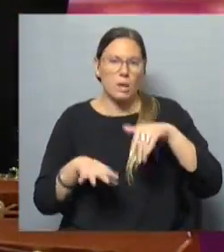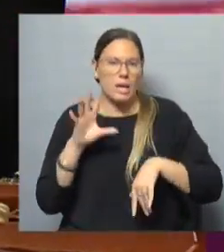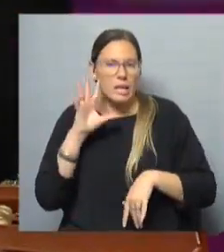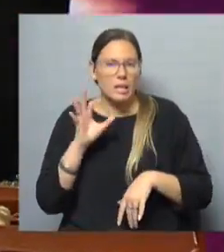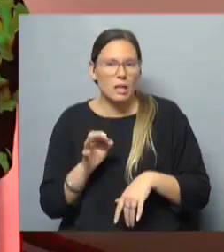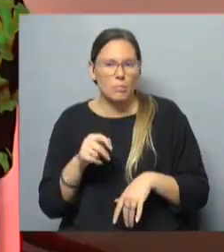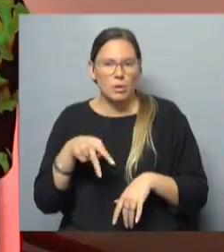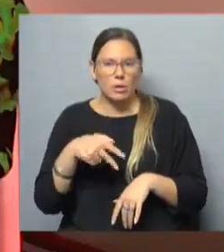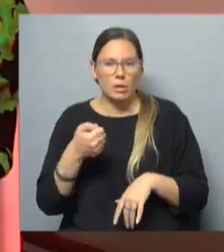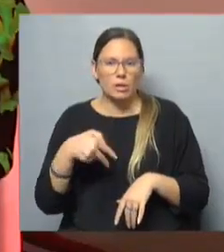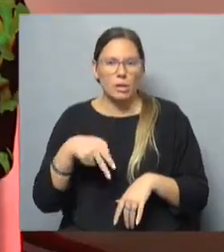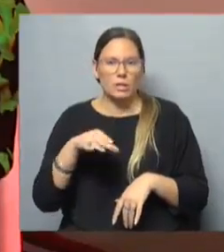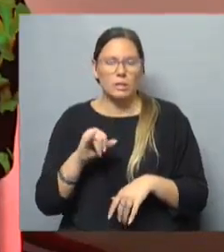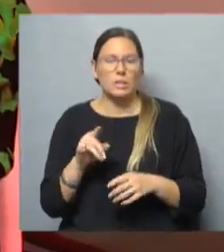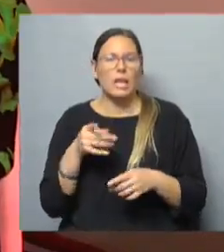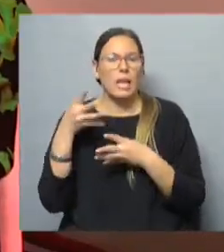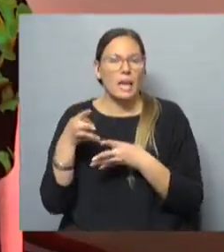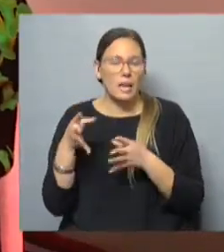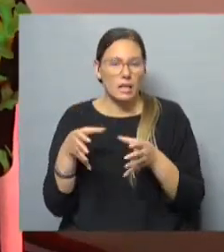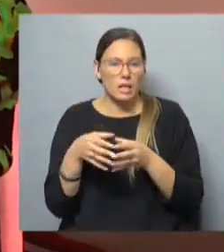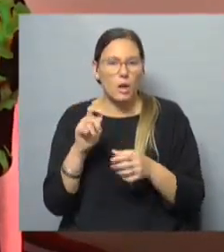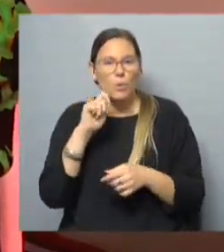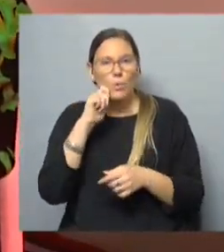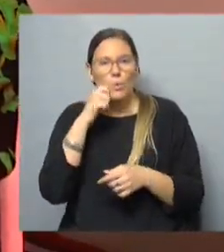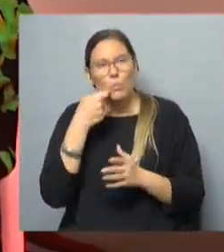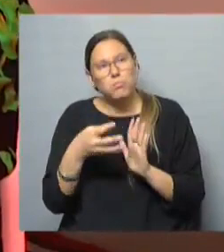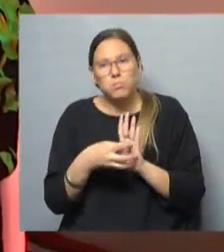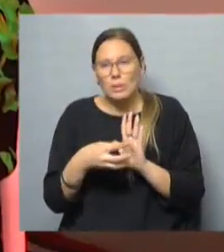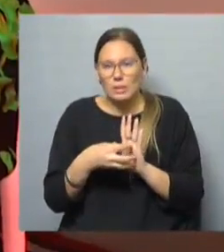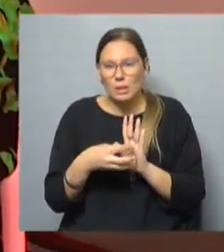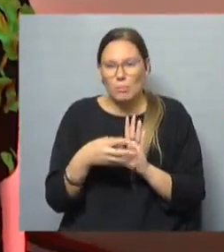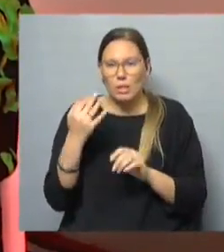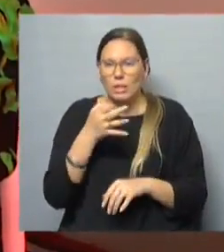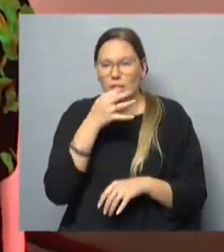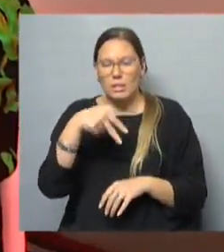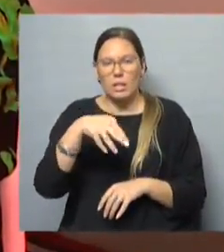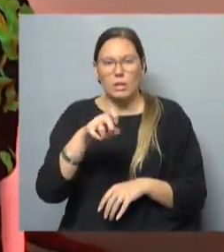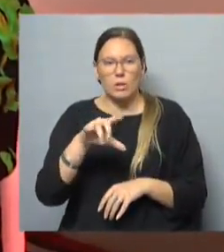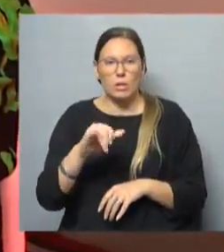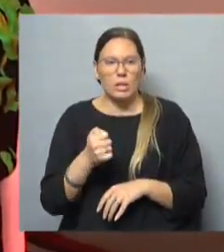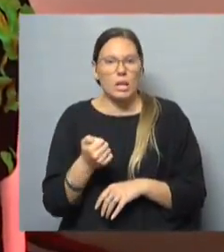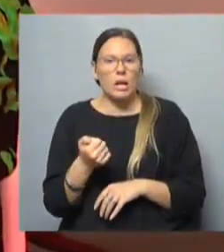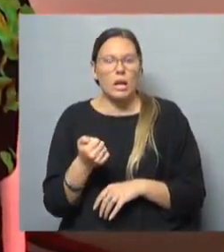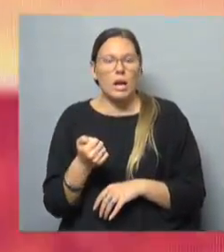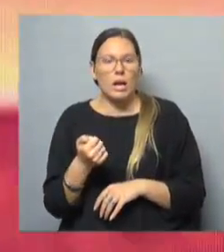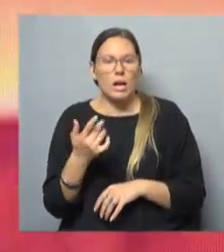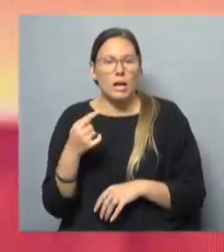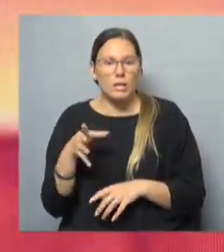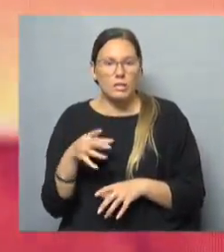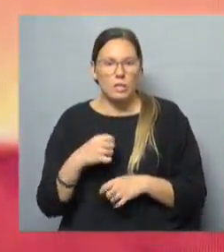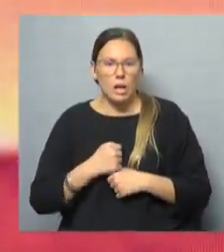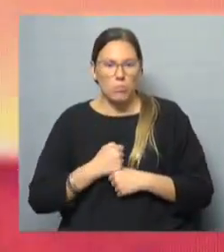parecía que Nancy y las Guerreras era como un lindo símbolo. Yo le comentaba a Noelia recién. Porque claro, ellas salían como